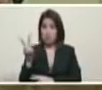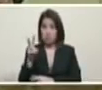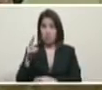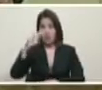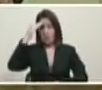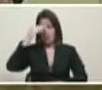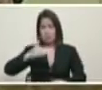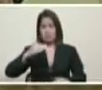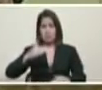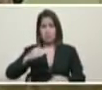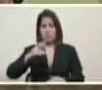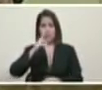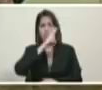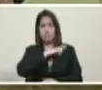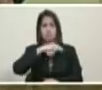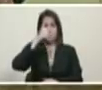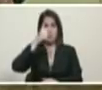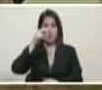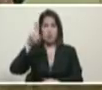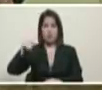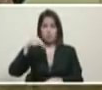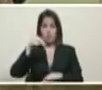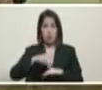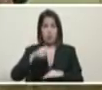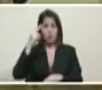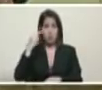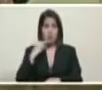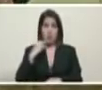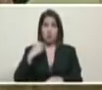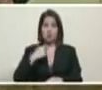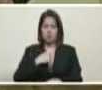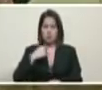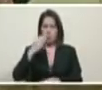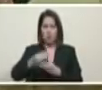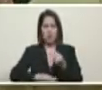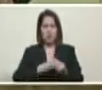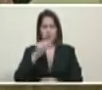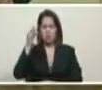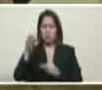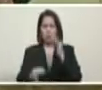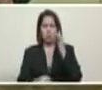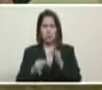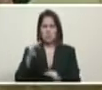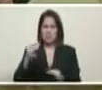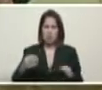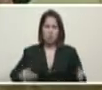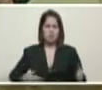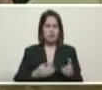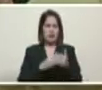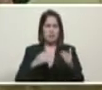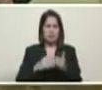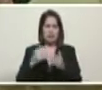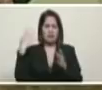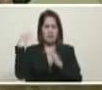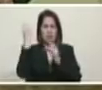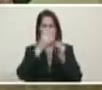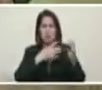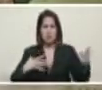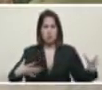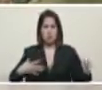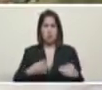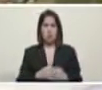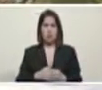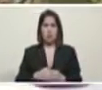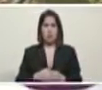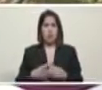Armada Nacional Bolivariana, yo voy a hacer justicia con este ataque criminal del Amazonas y voy a reforzar todos